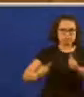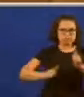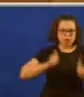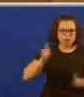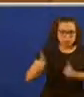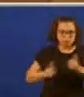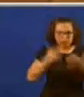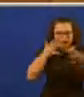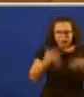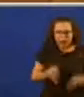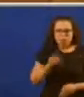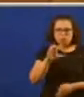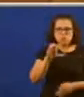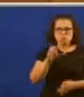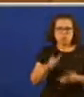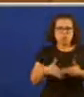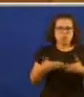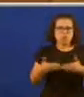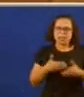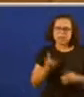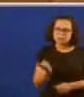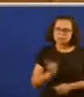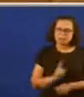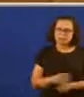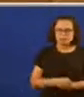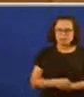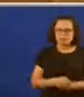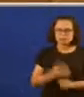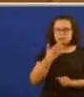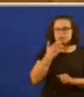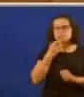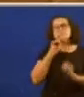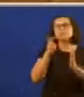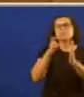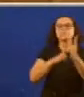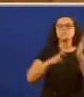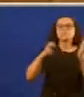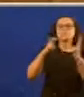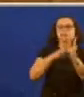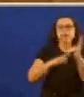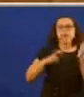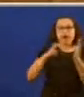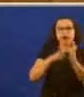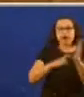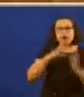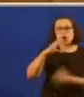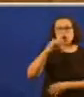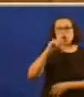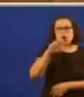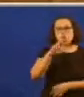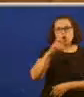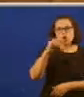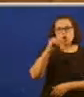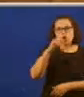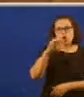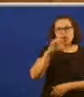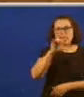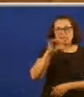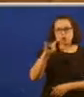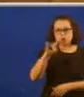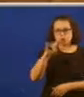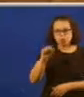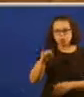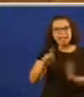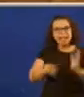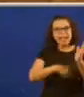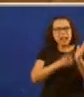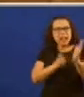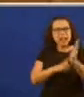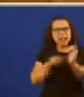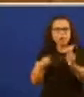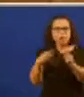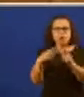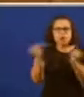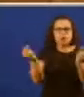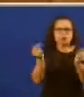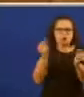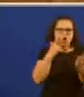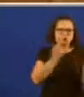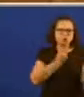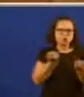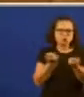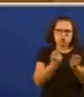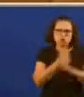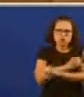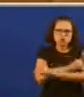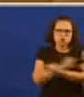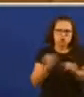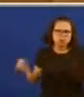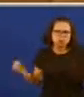con esta ley proxectos como a mina de Corcoesto terían ido adiante con esta ley promovese o descontrol do eucalipto con